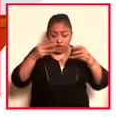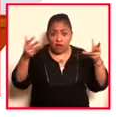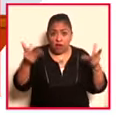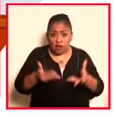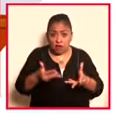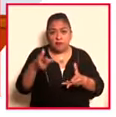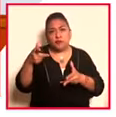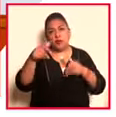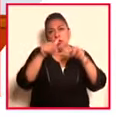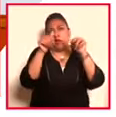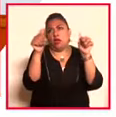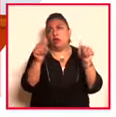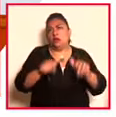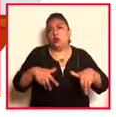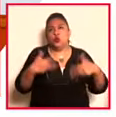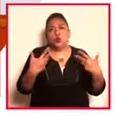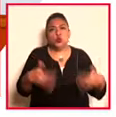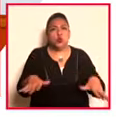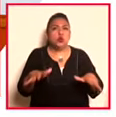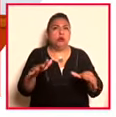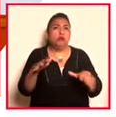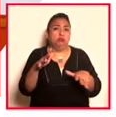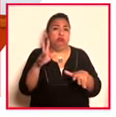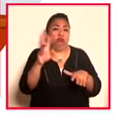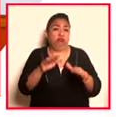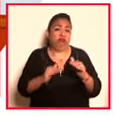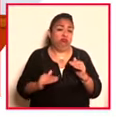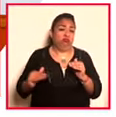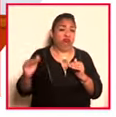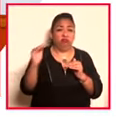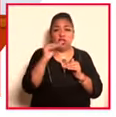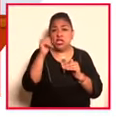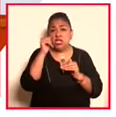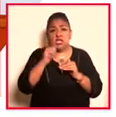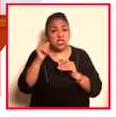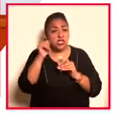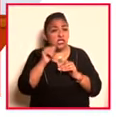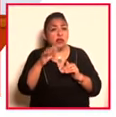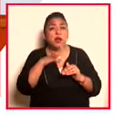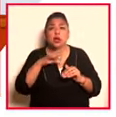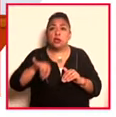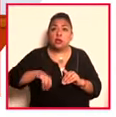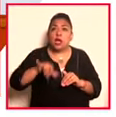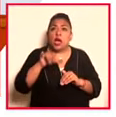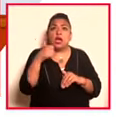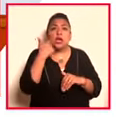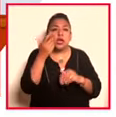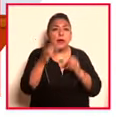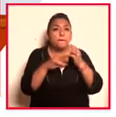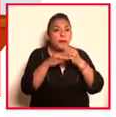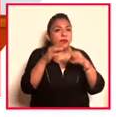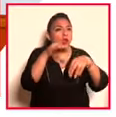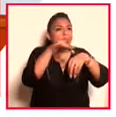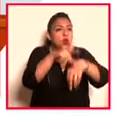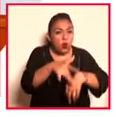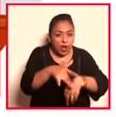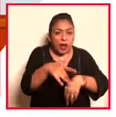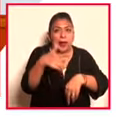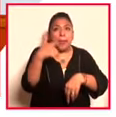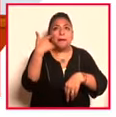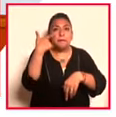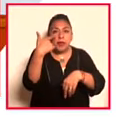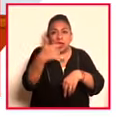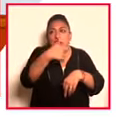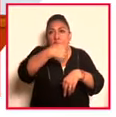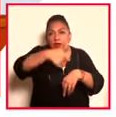una proyección de un nivel muy, muy alto, siempre conservó su interés por tocar los materiales, ahí se ve su mano en cada